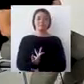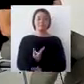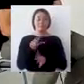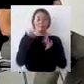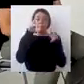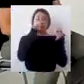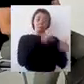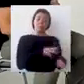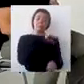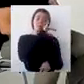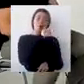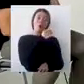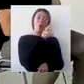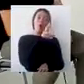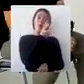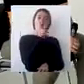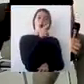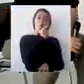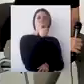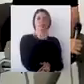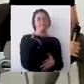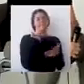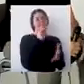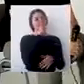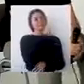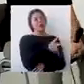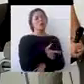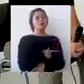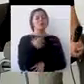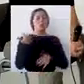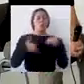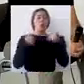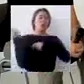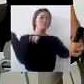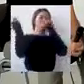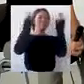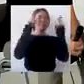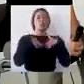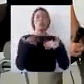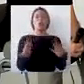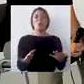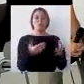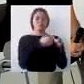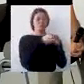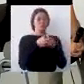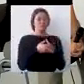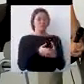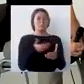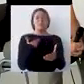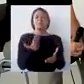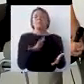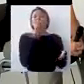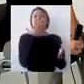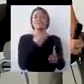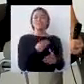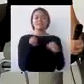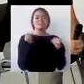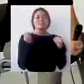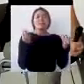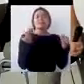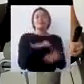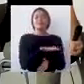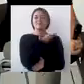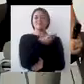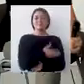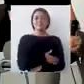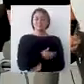rol? A ver, hablemos un poco de todo este proceso, cómo te ha ido con esos clubes, cómo juegan, ¿para qué sirven todas esas fichitas, esos dados